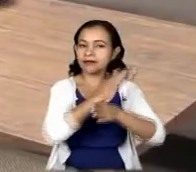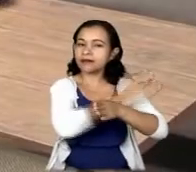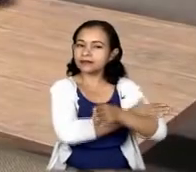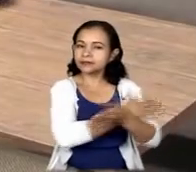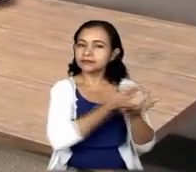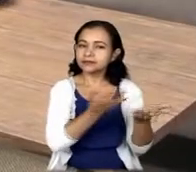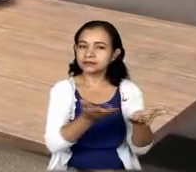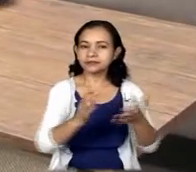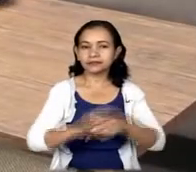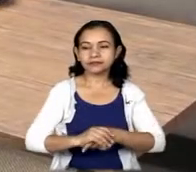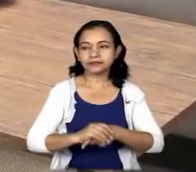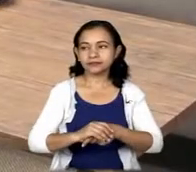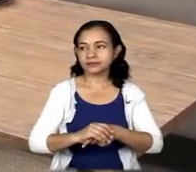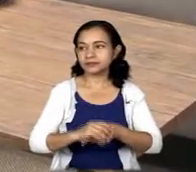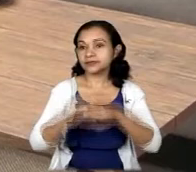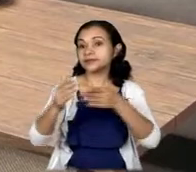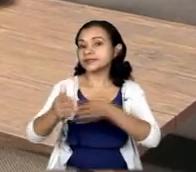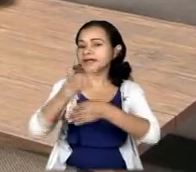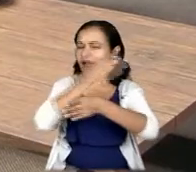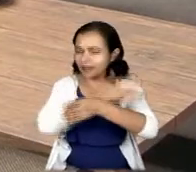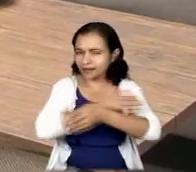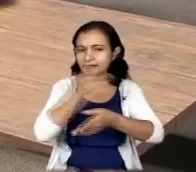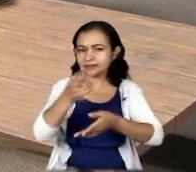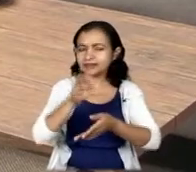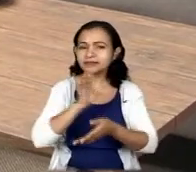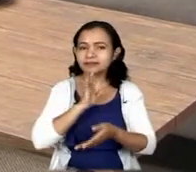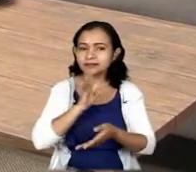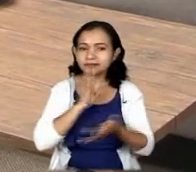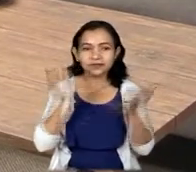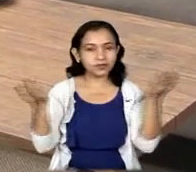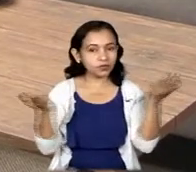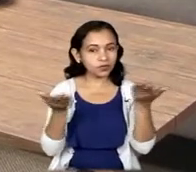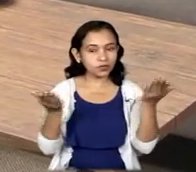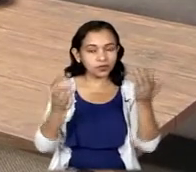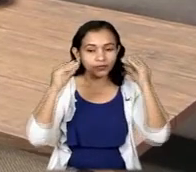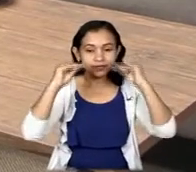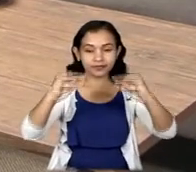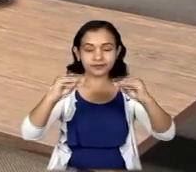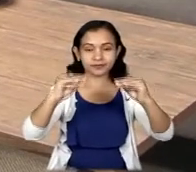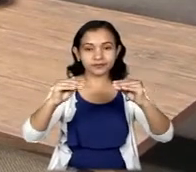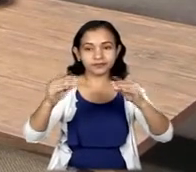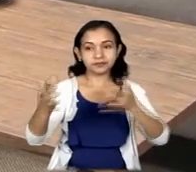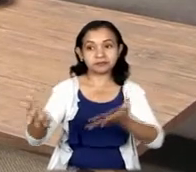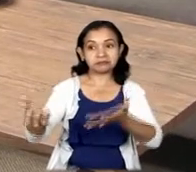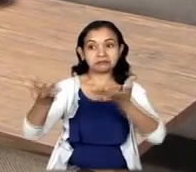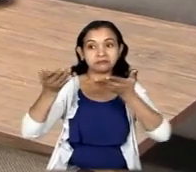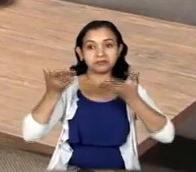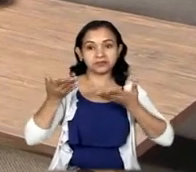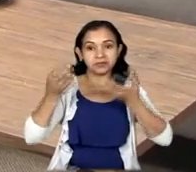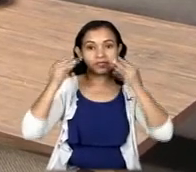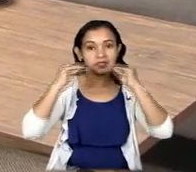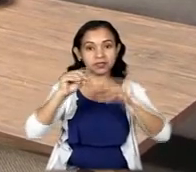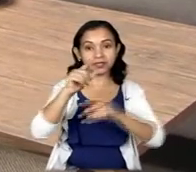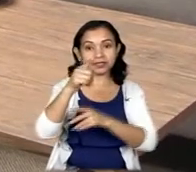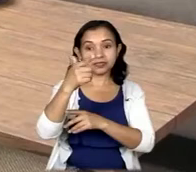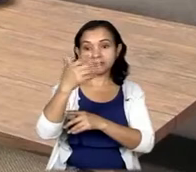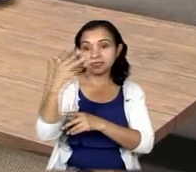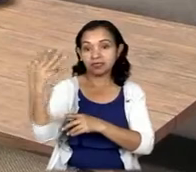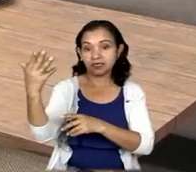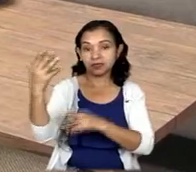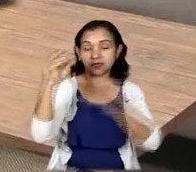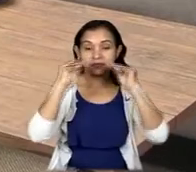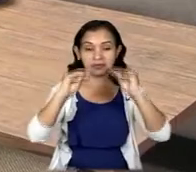Así es, en otras ocasiones nosotros hemos hablado de cómo estaba la educación, ¿verdad? Cómo recibimos nosotros en el 79